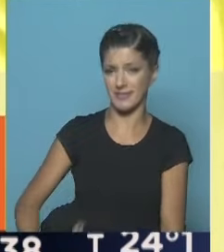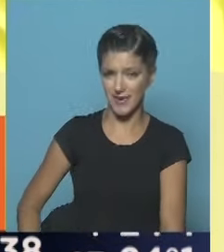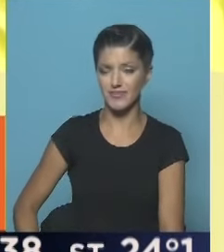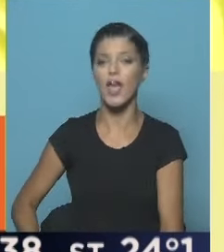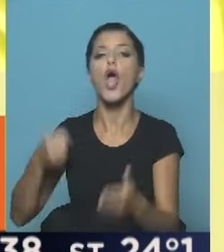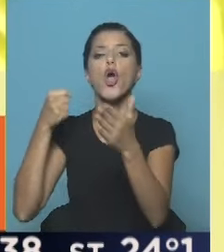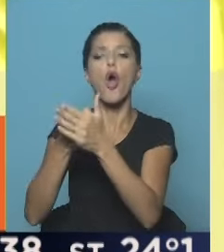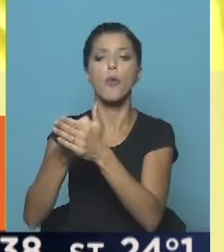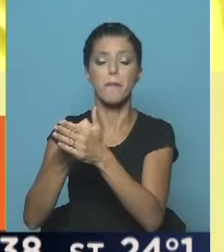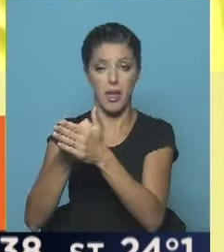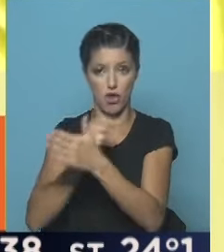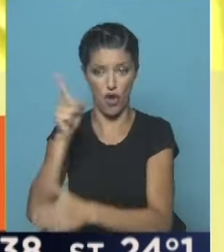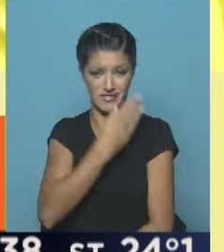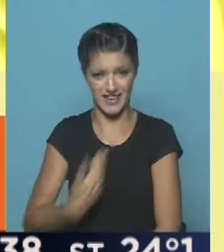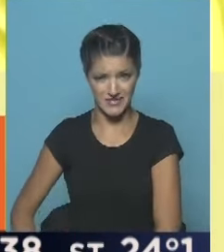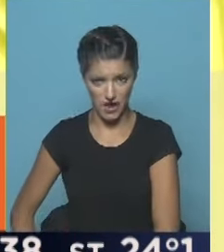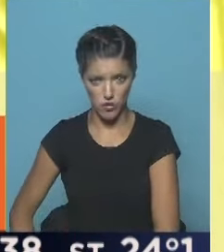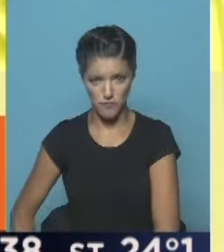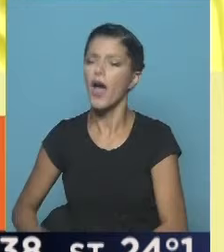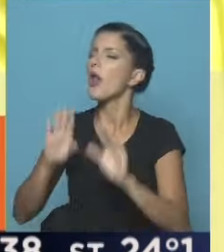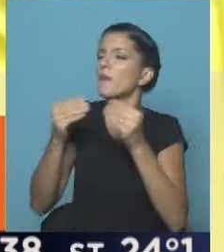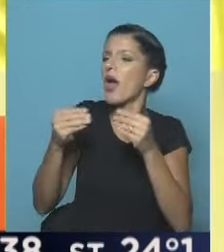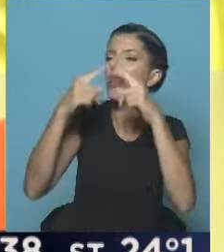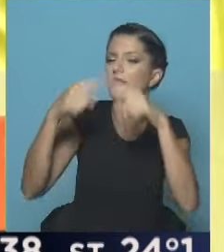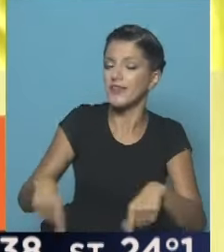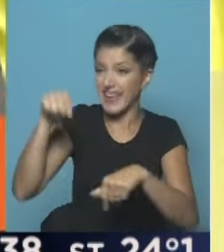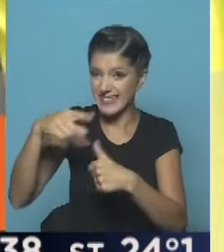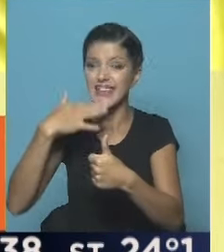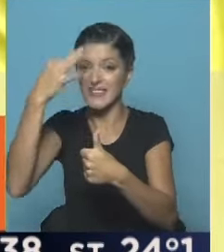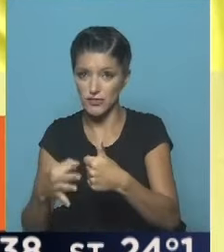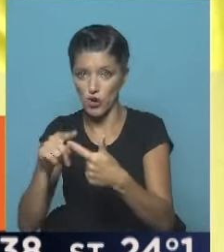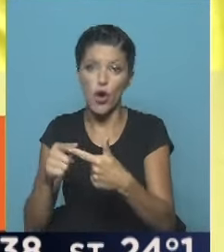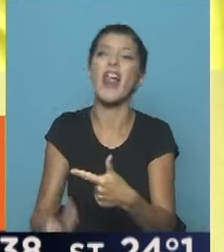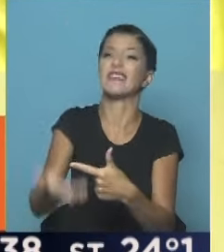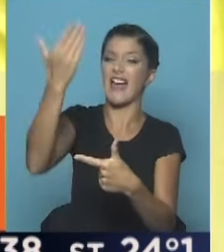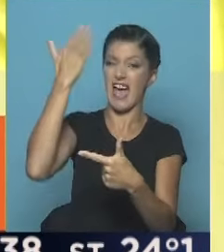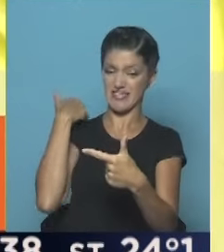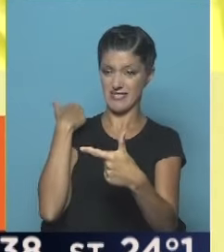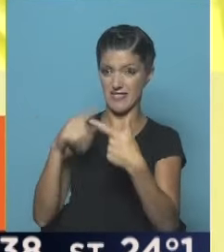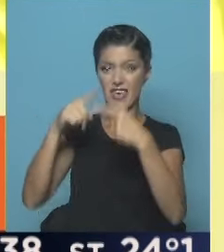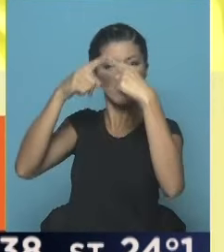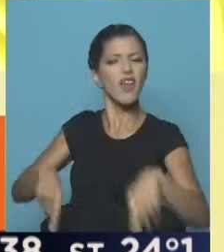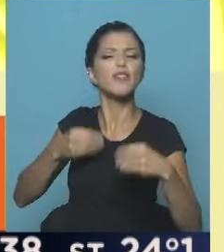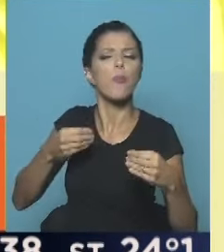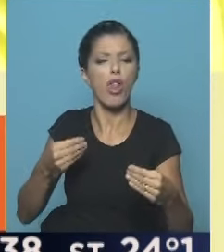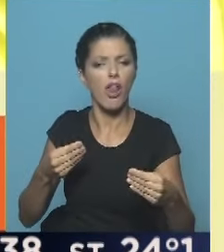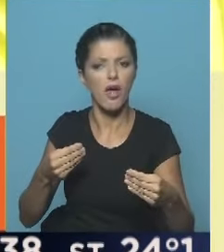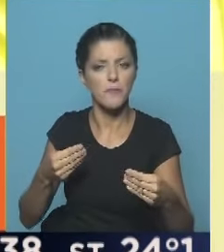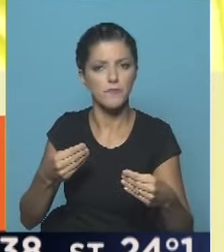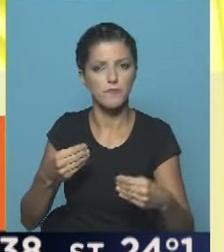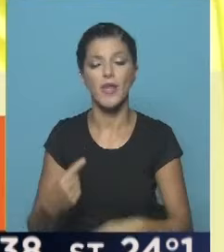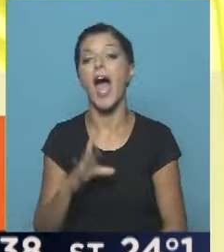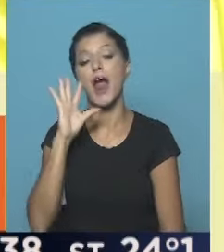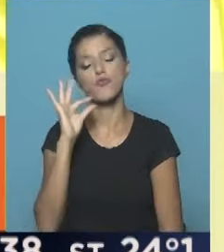Estado. ¿Cuál es la diferencia de esta sentencia con las otras anteriores? Una cosa